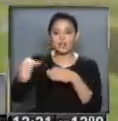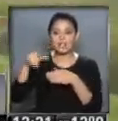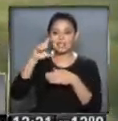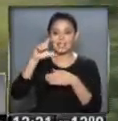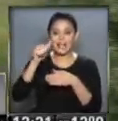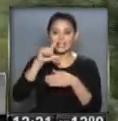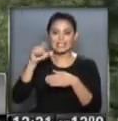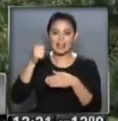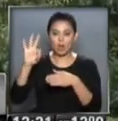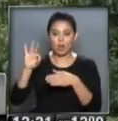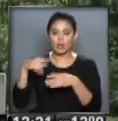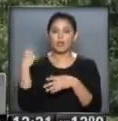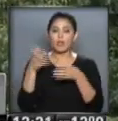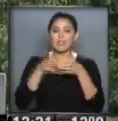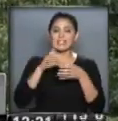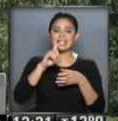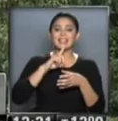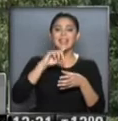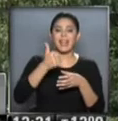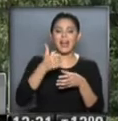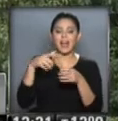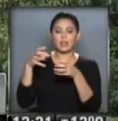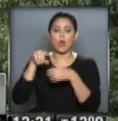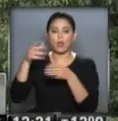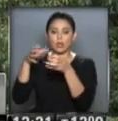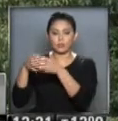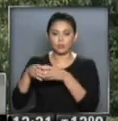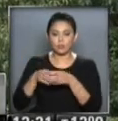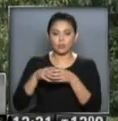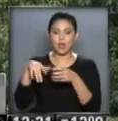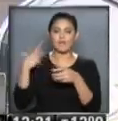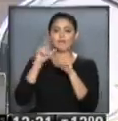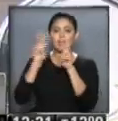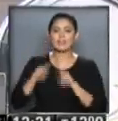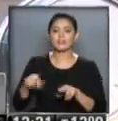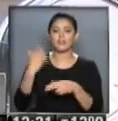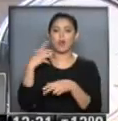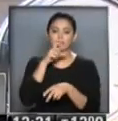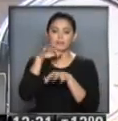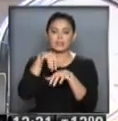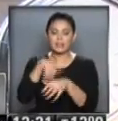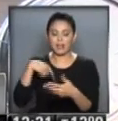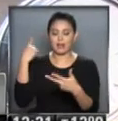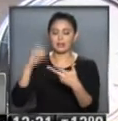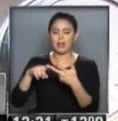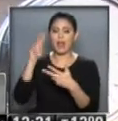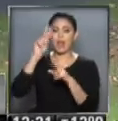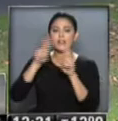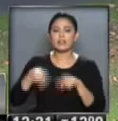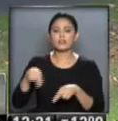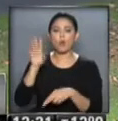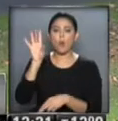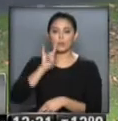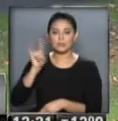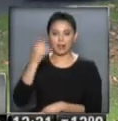la CTA, el Partido Obrero, el MST, la Federación Agraria, la Corriente Clasista y Combativa, la Federación